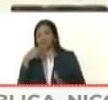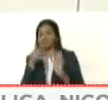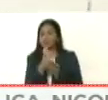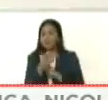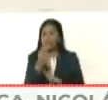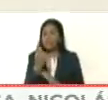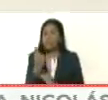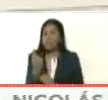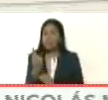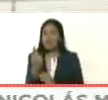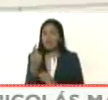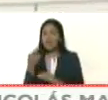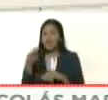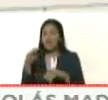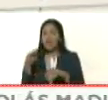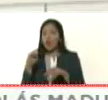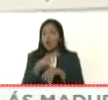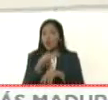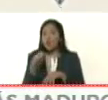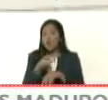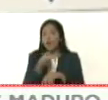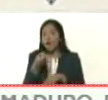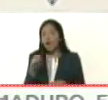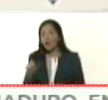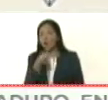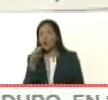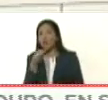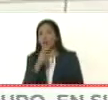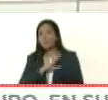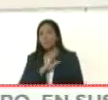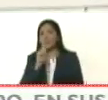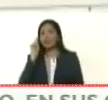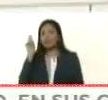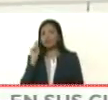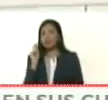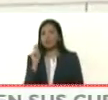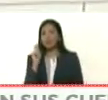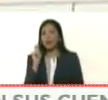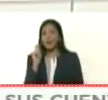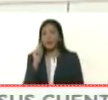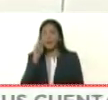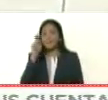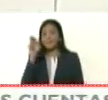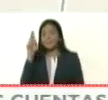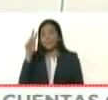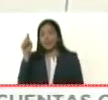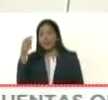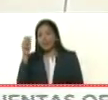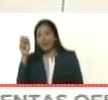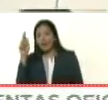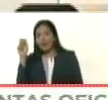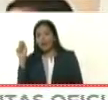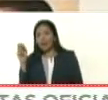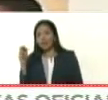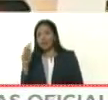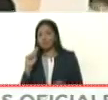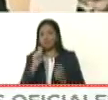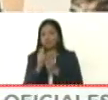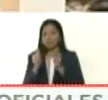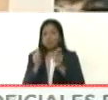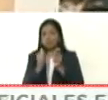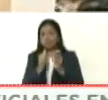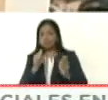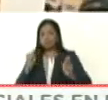es cuñada del diputado Sergio Vergara, que es quien ahorita sustituye a Marrero en las funciones